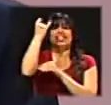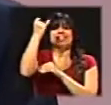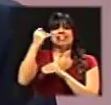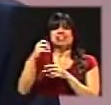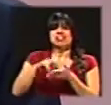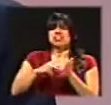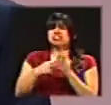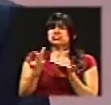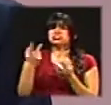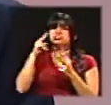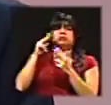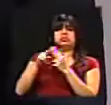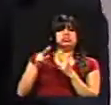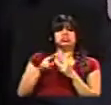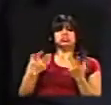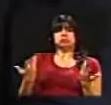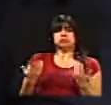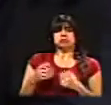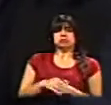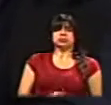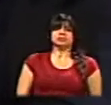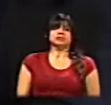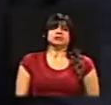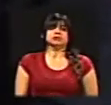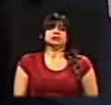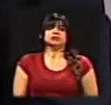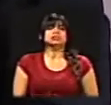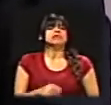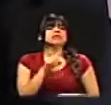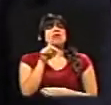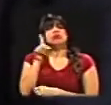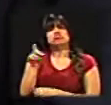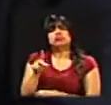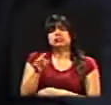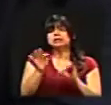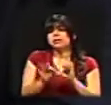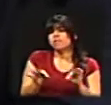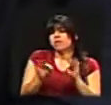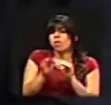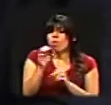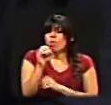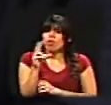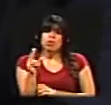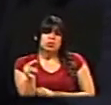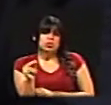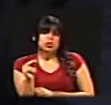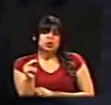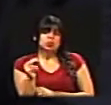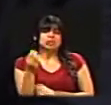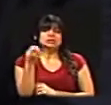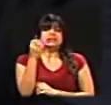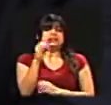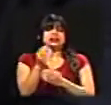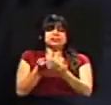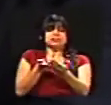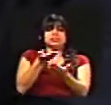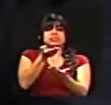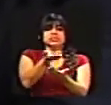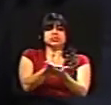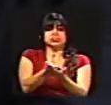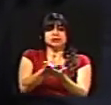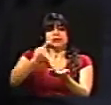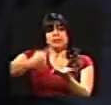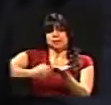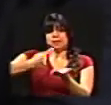absolutamente ajeno. ¿Es relevante o no, digamos, plantear en el